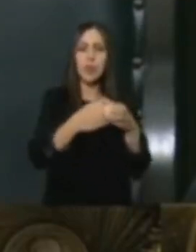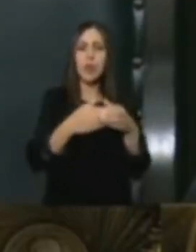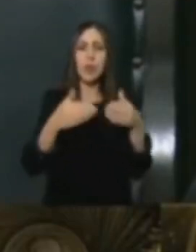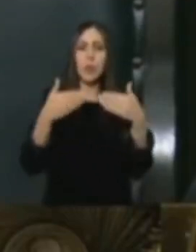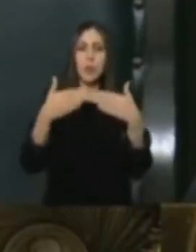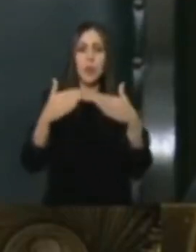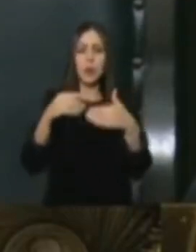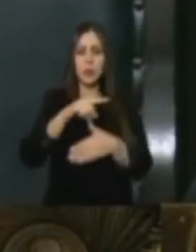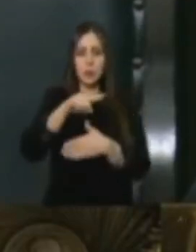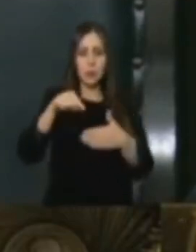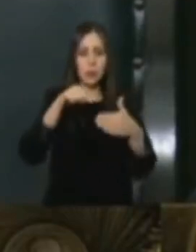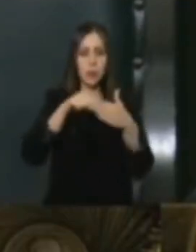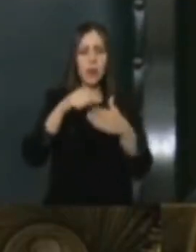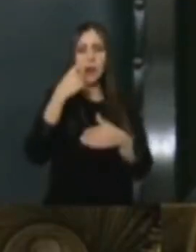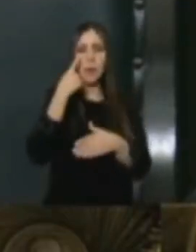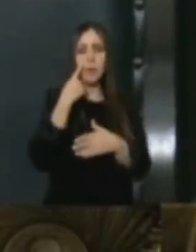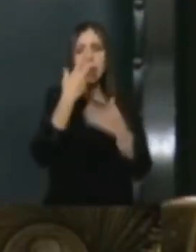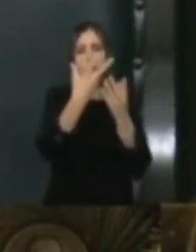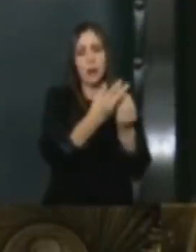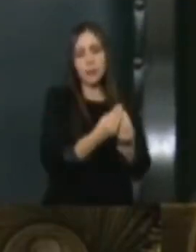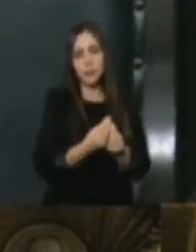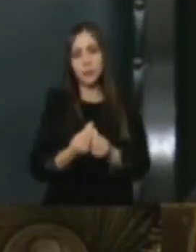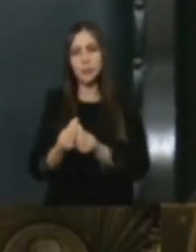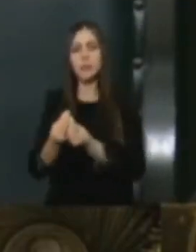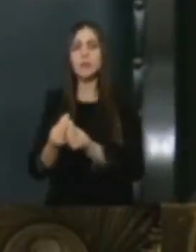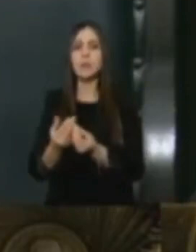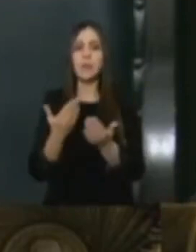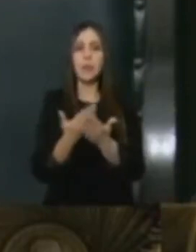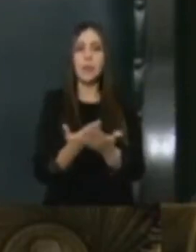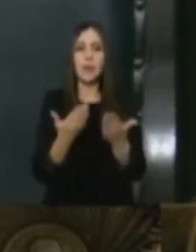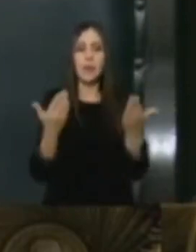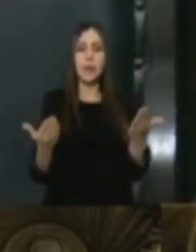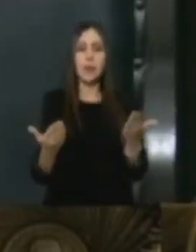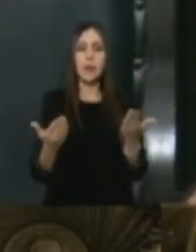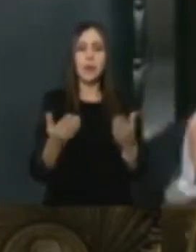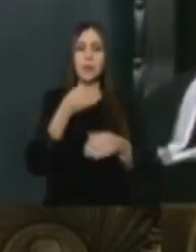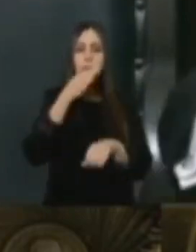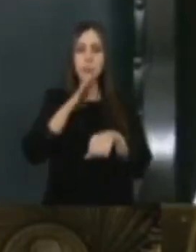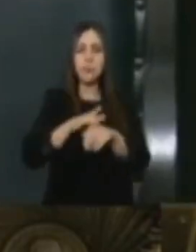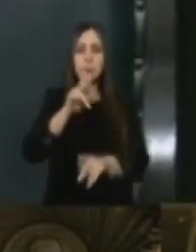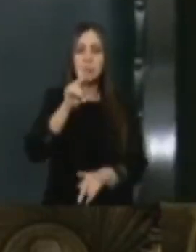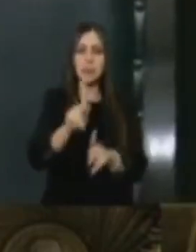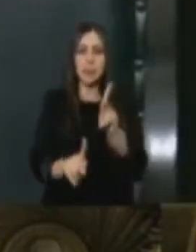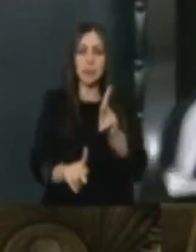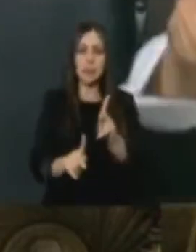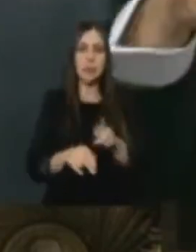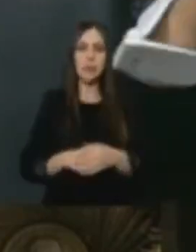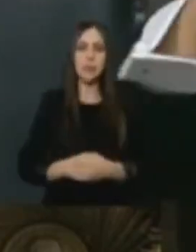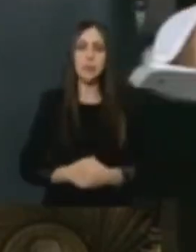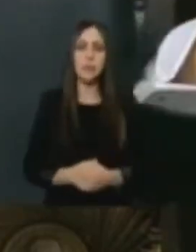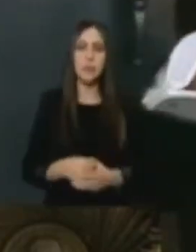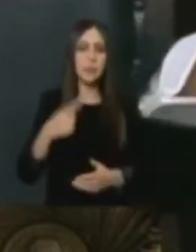cumplir su cometido. En tanto, se declara un receso.